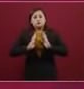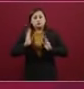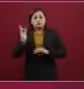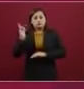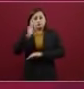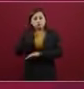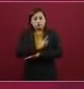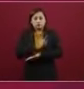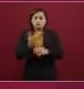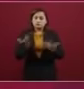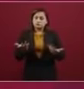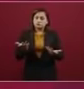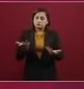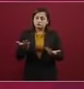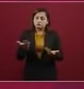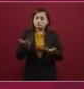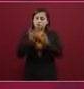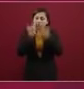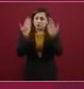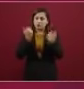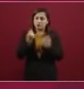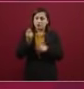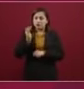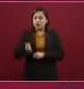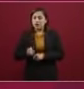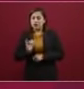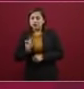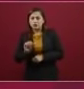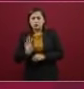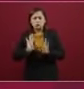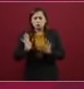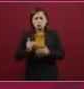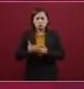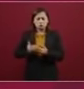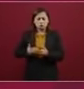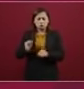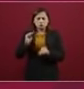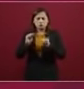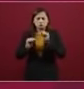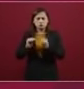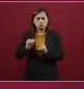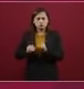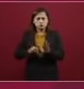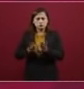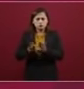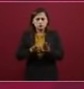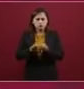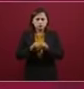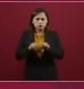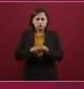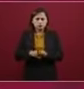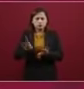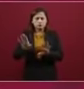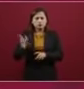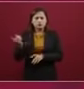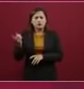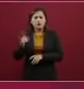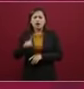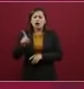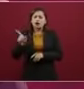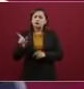la aprobación, sino que estuvimos trabajando. Obviamente fue una directiva del señor presidente y el Gabinete de